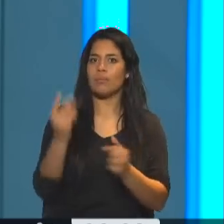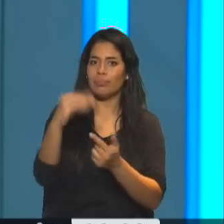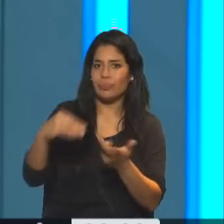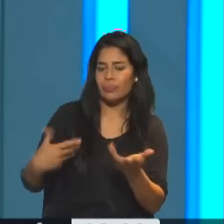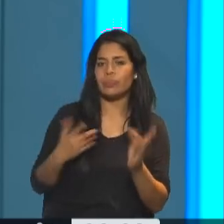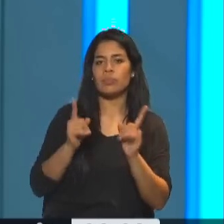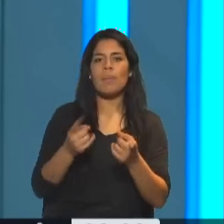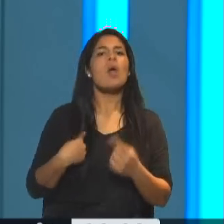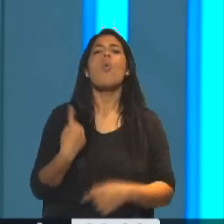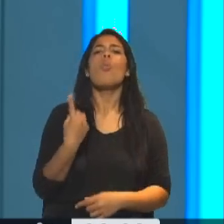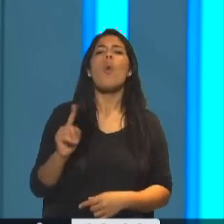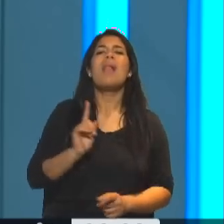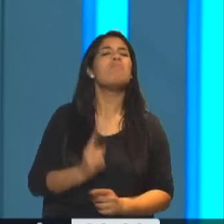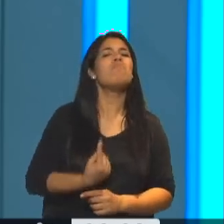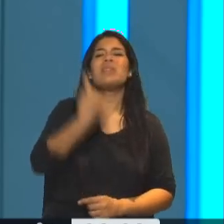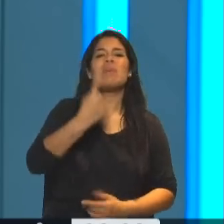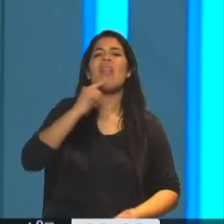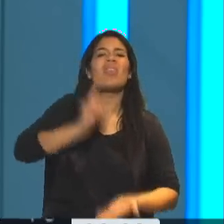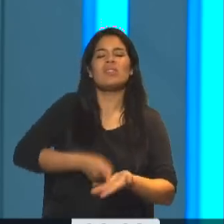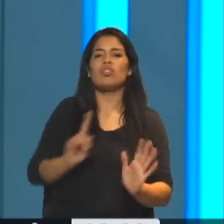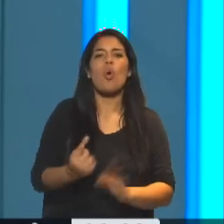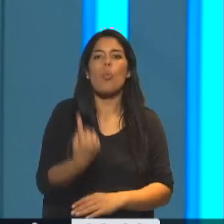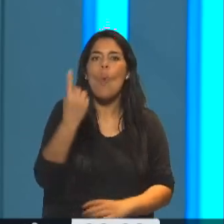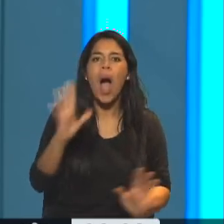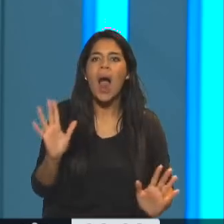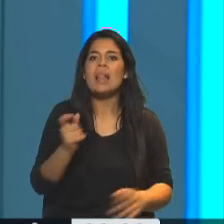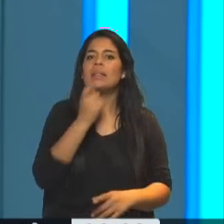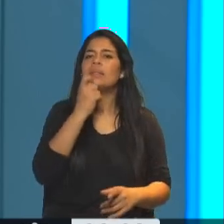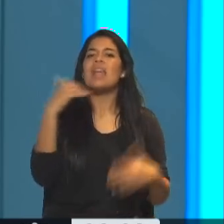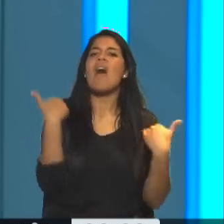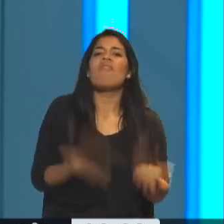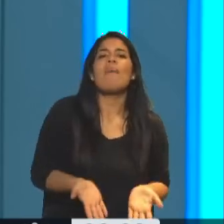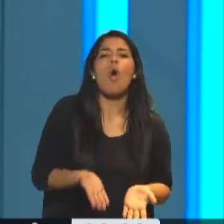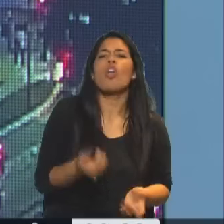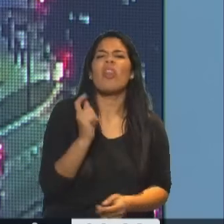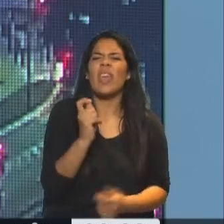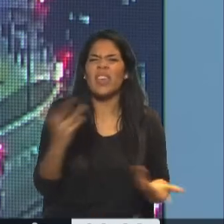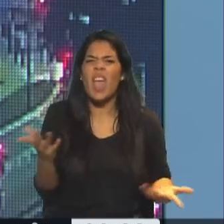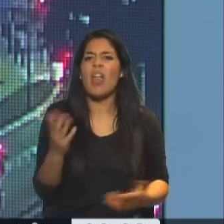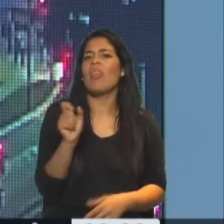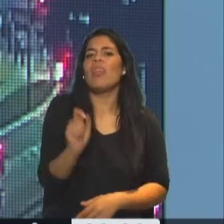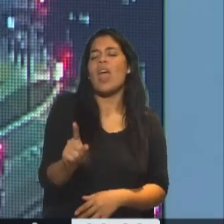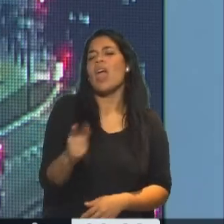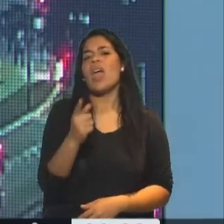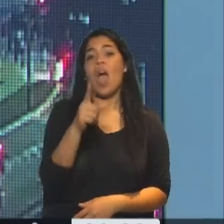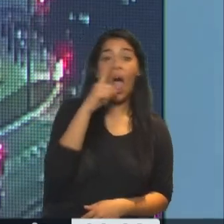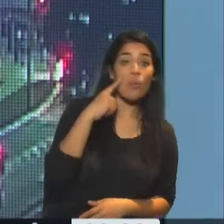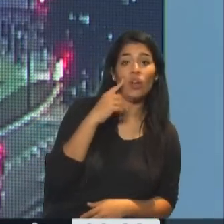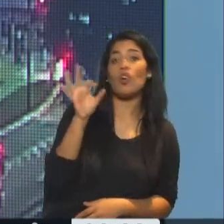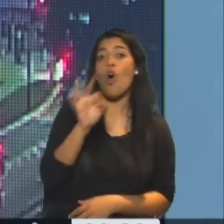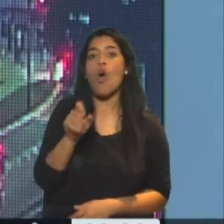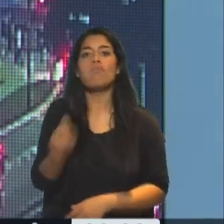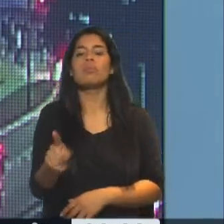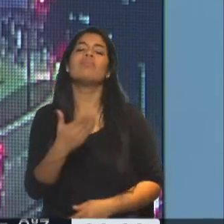la primera medida a tomar? ¿A quién va a responder más? ¿Si a Cristina o a Alberto? Sí, el margen de acción es una pregunta que todos nos hacemos.